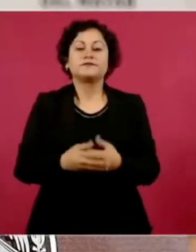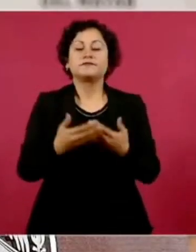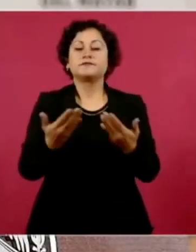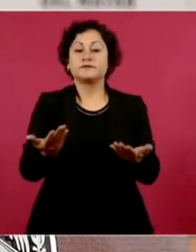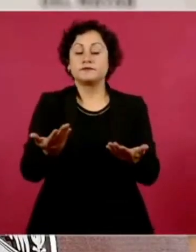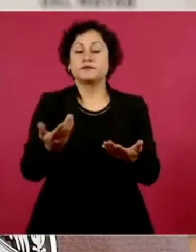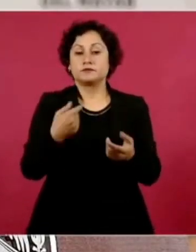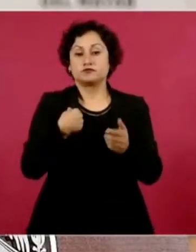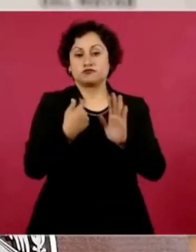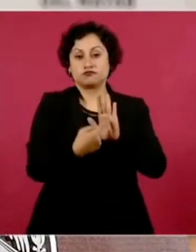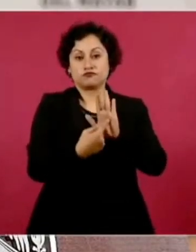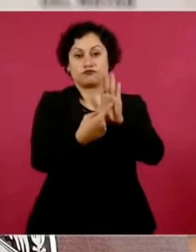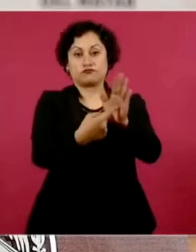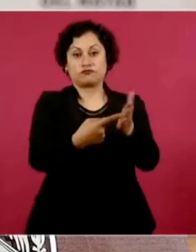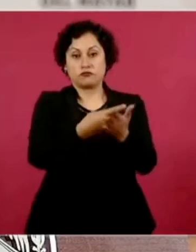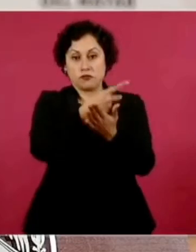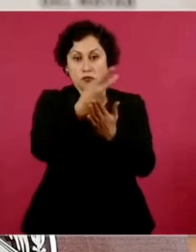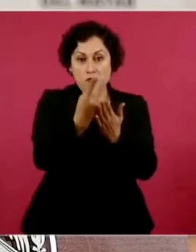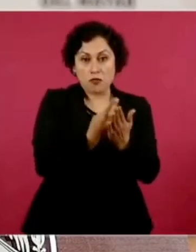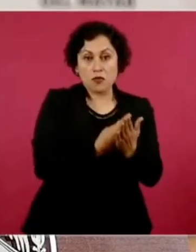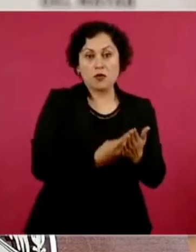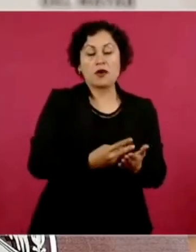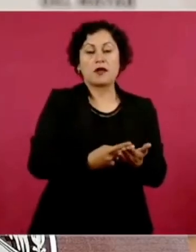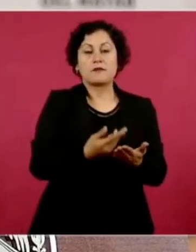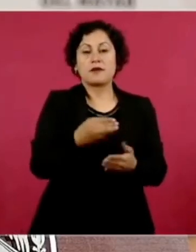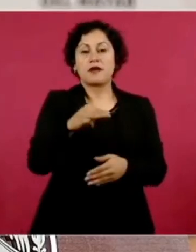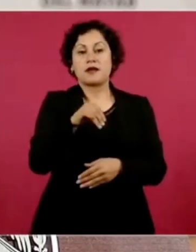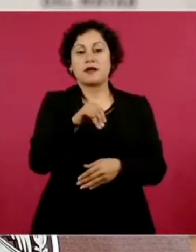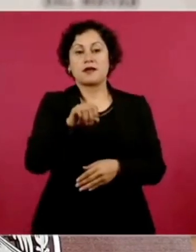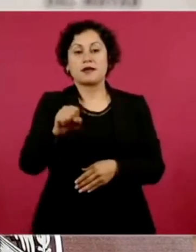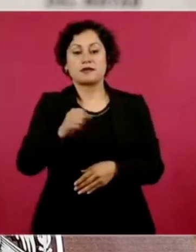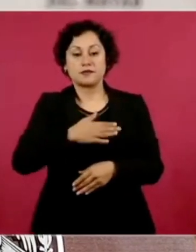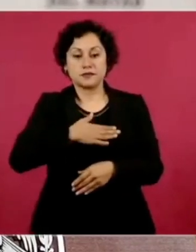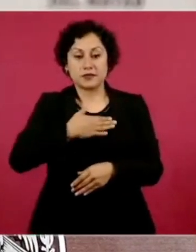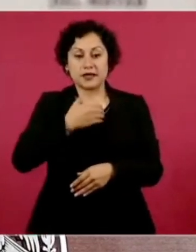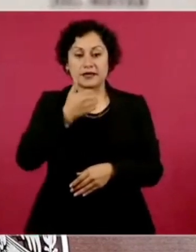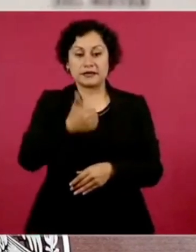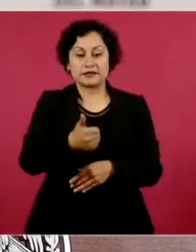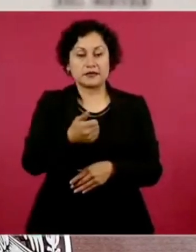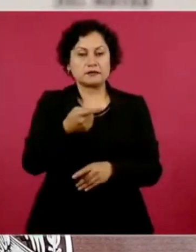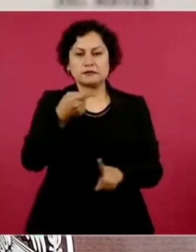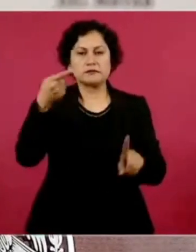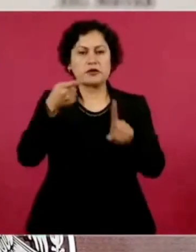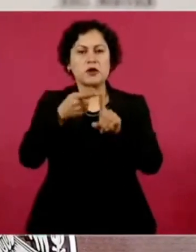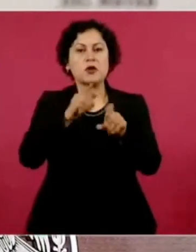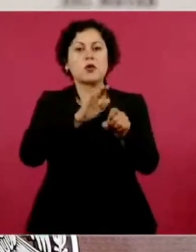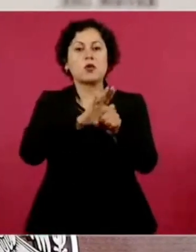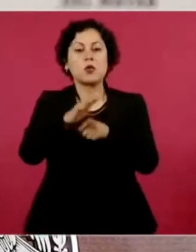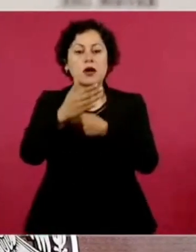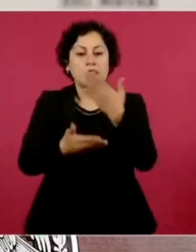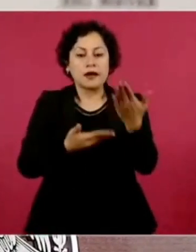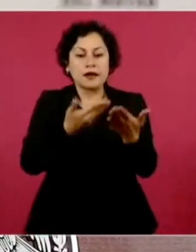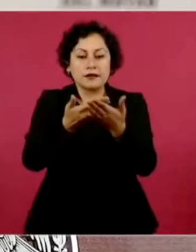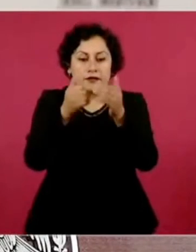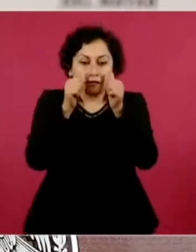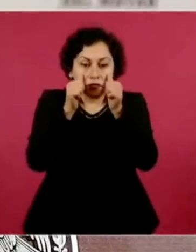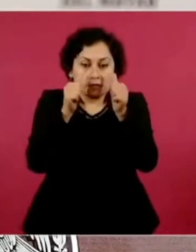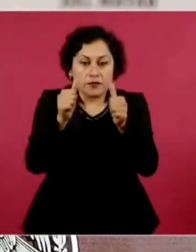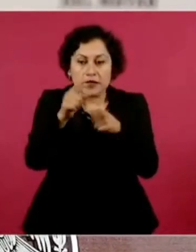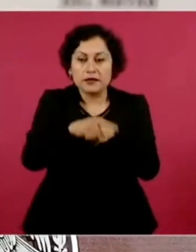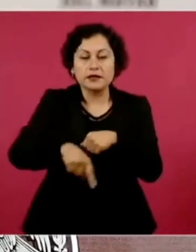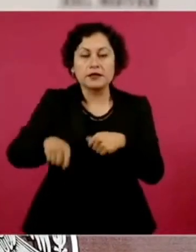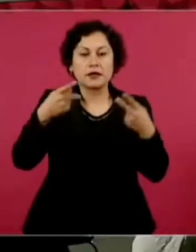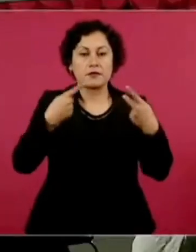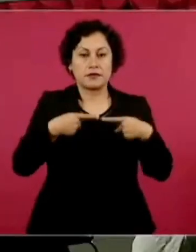Bienestar, la institución de la Cuarta Transformación para la atención médica y cuidados de salud de las personas sin